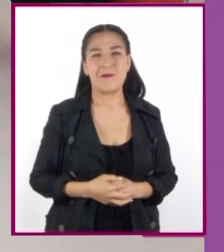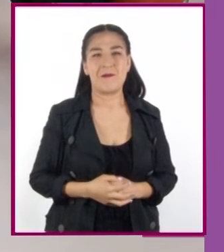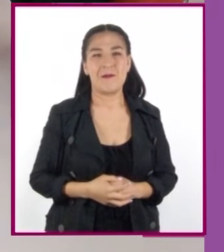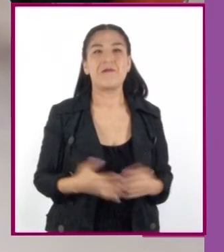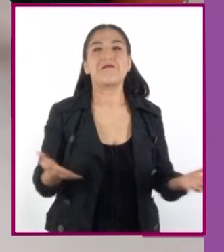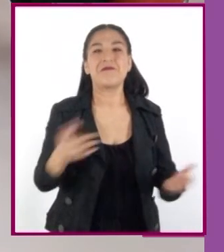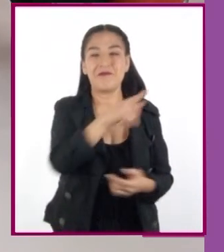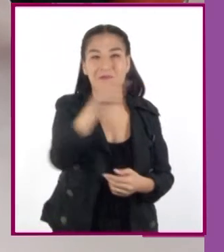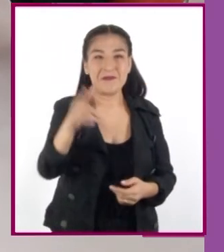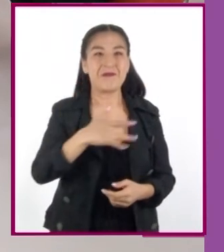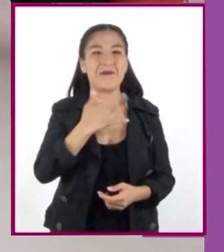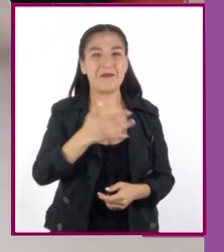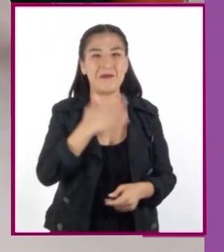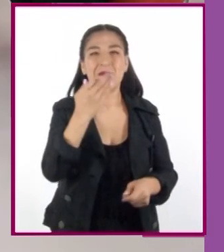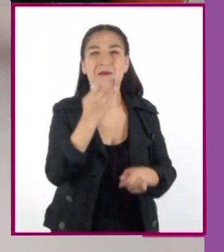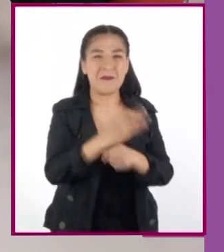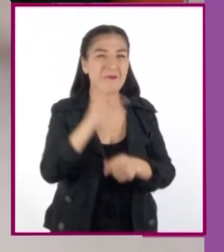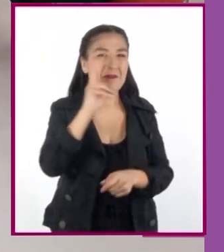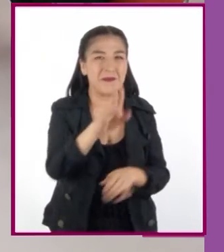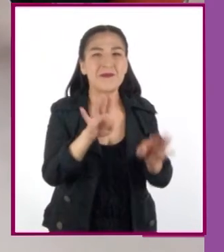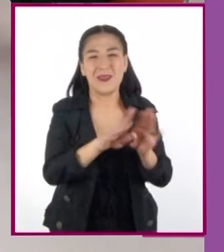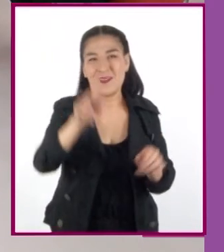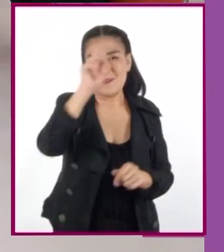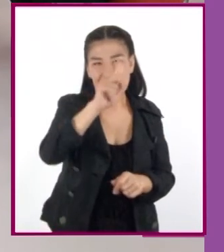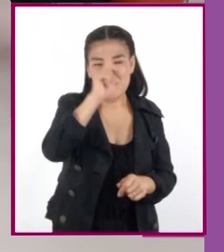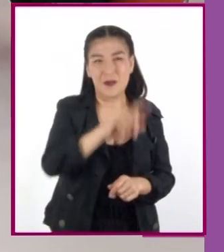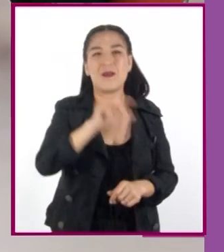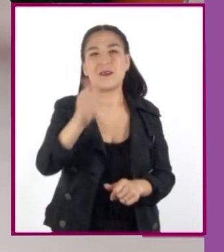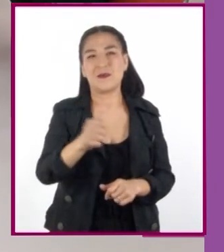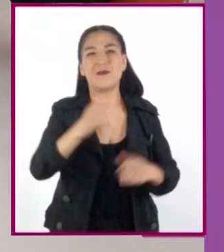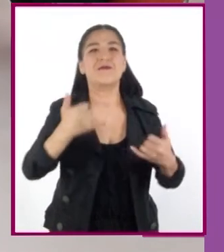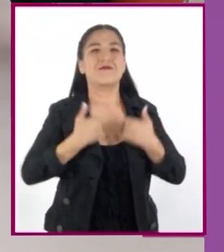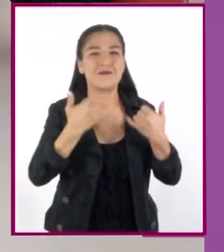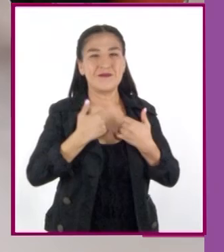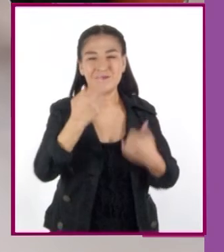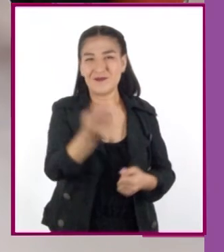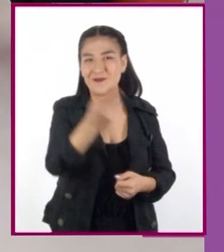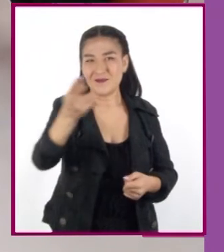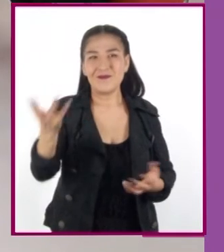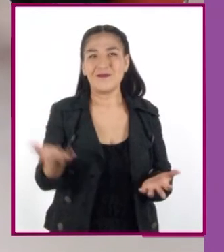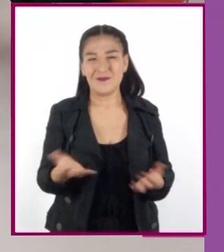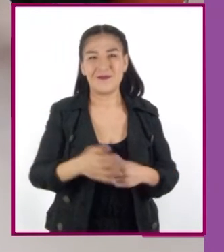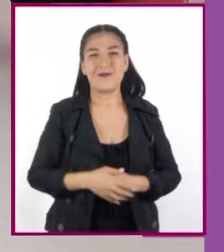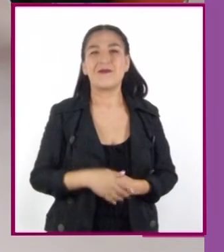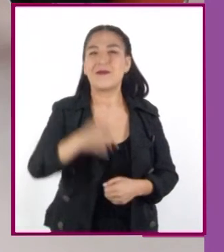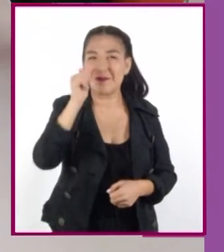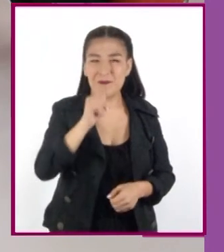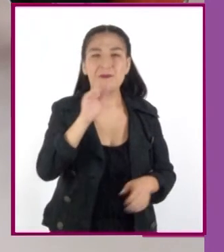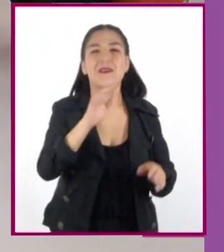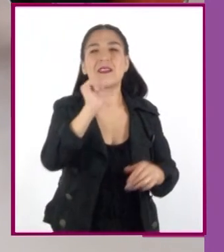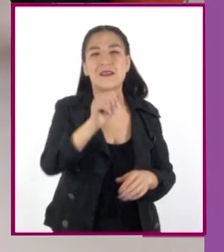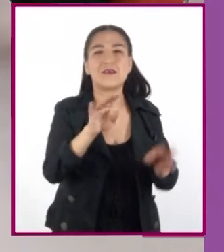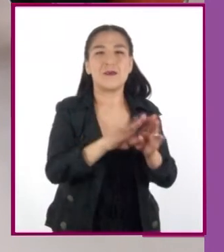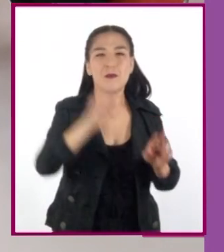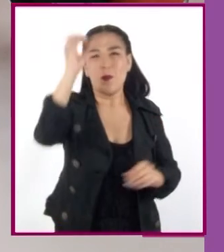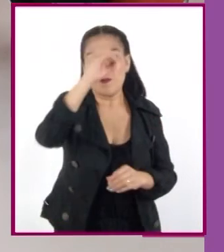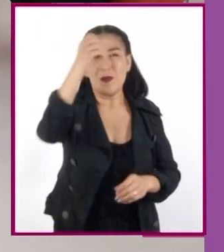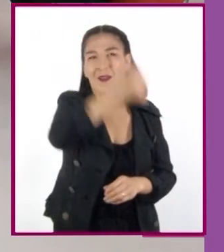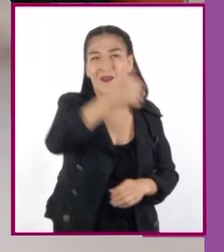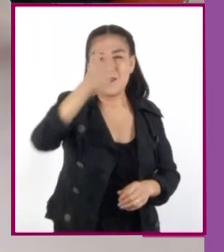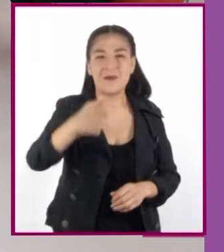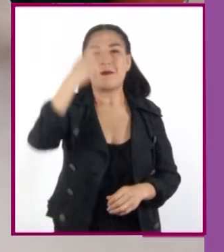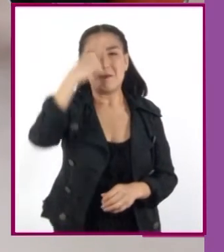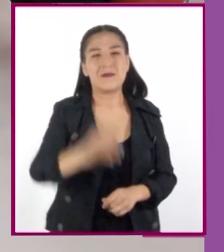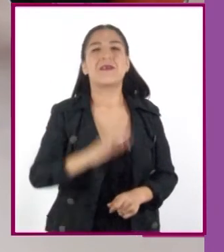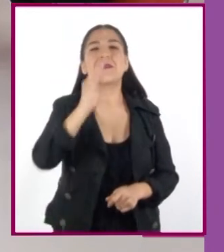¿Qué les parece escuchar sugerencias que nos dan otros jóvenes como ustedes? Tener siempre varias perspectivas nos